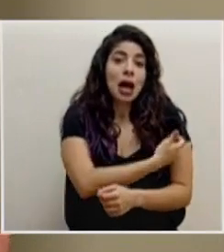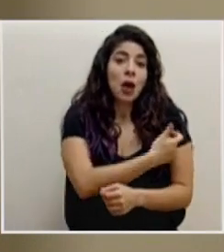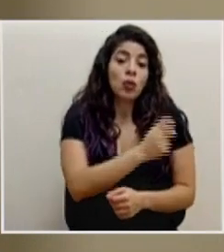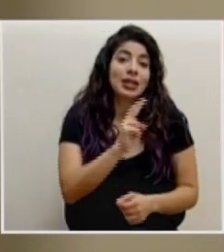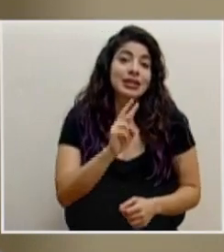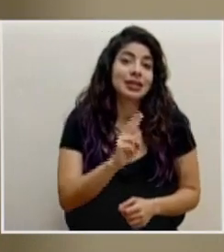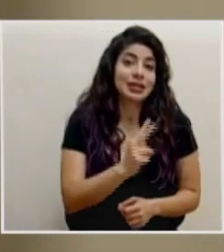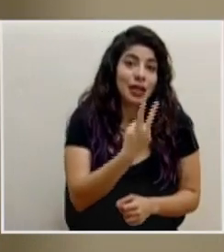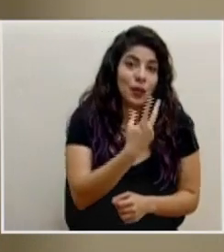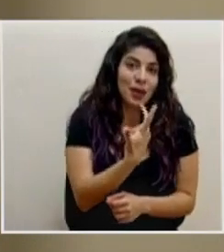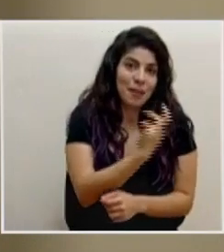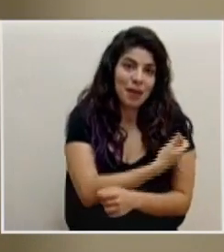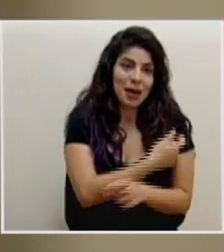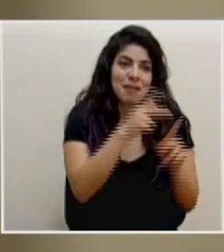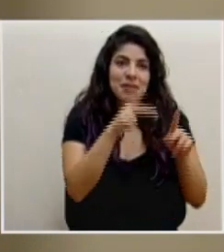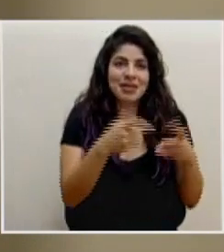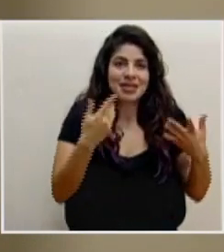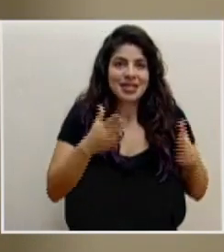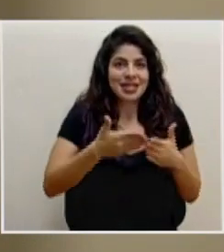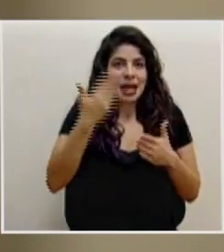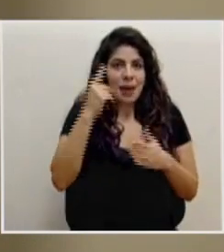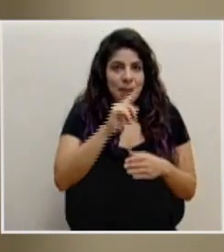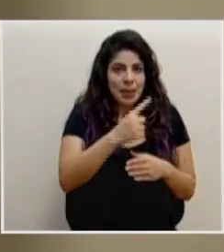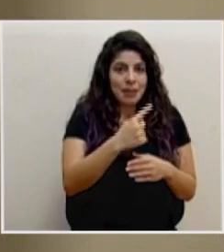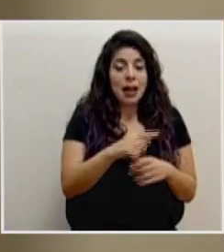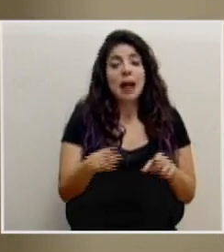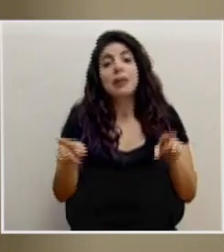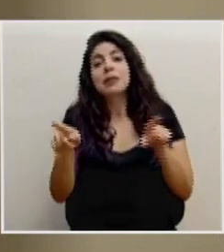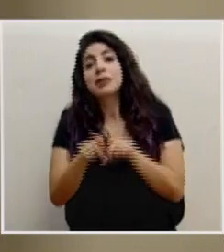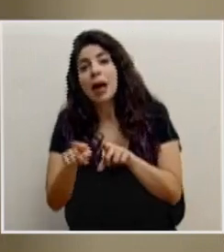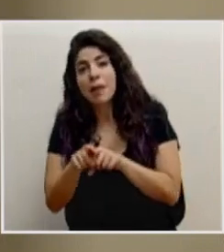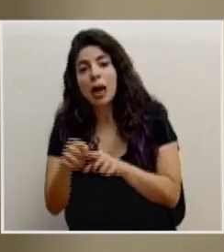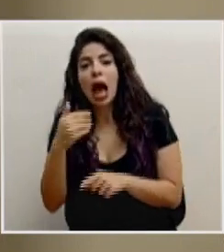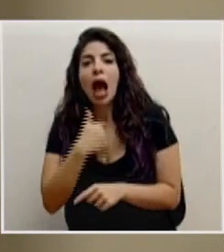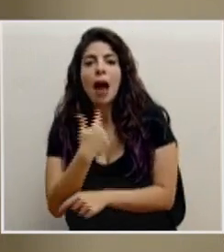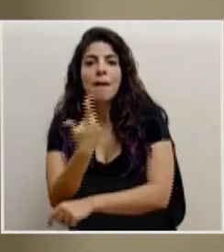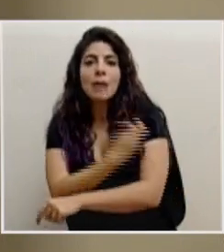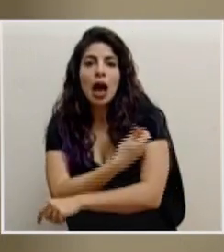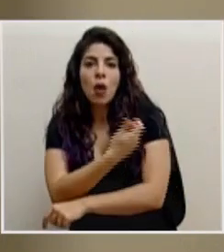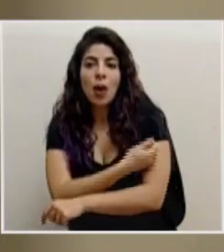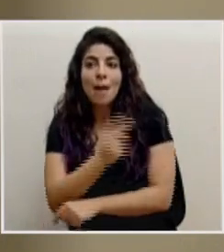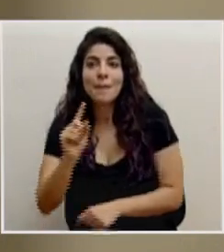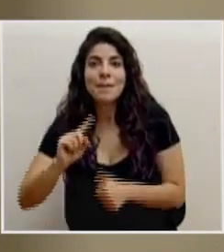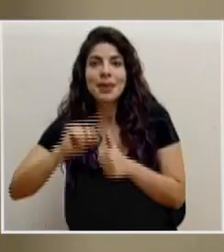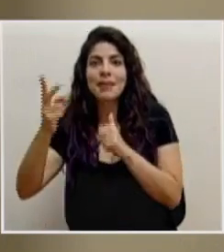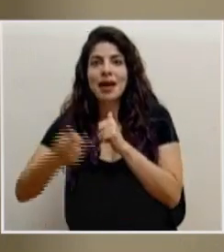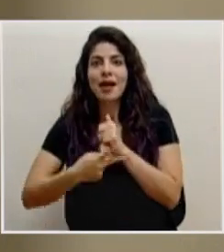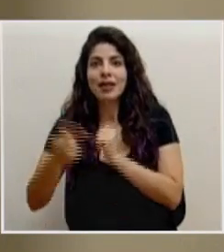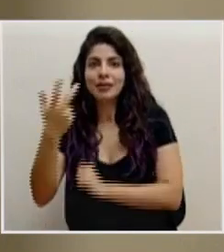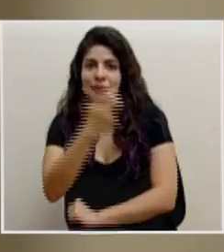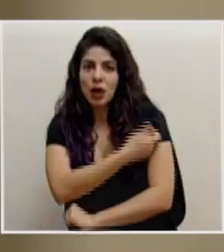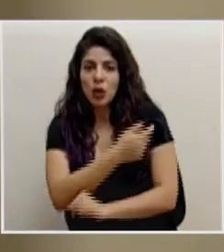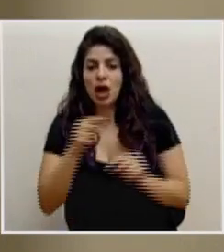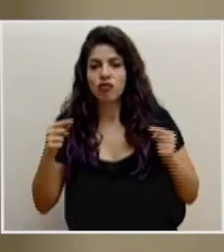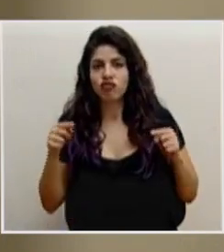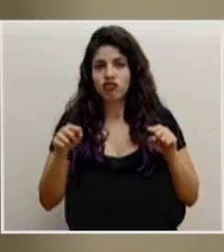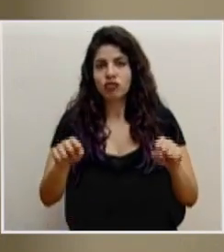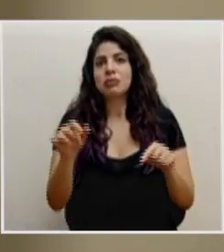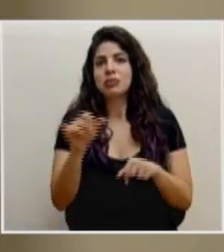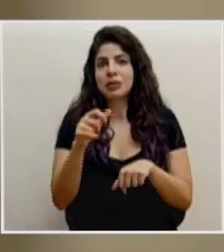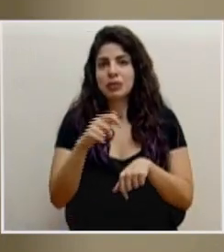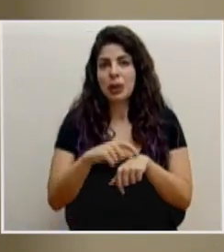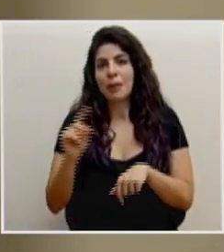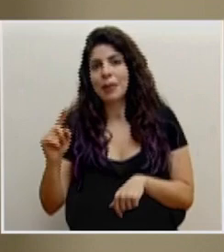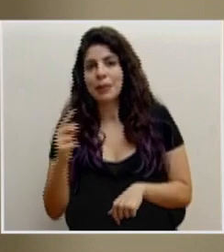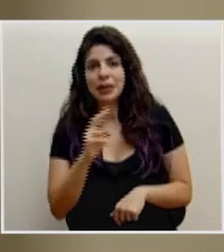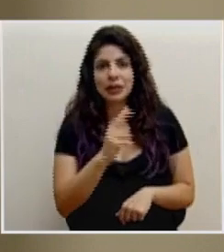segunda dosis para las personas que ya recibieron la primera y también habrá vacunación de primeras dosis. Eso es lo que significa